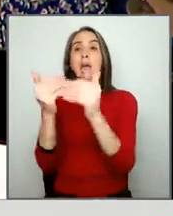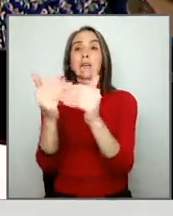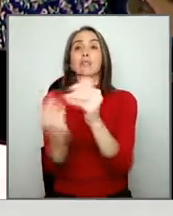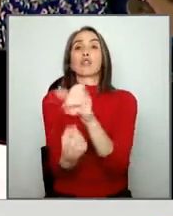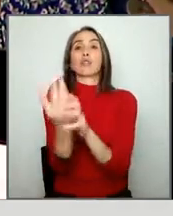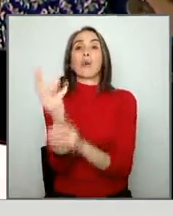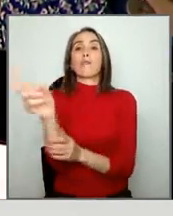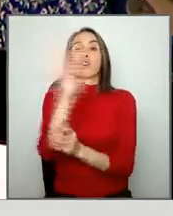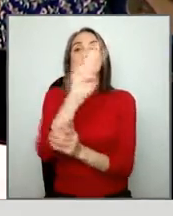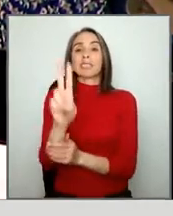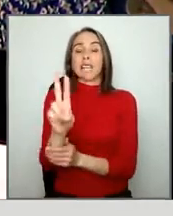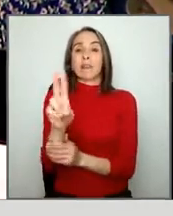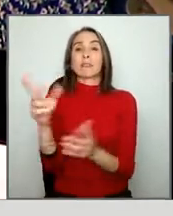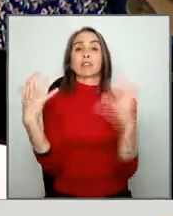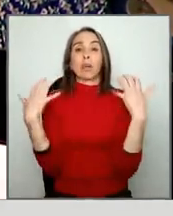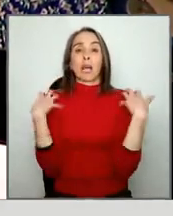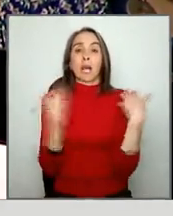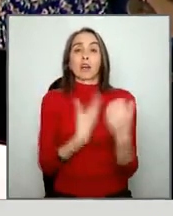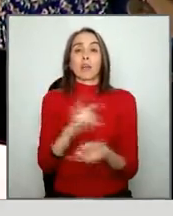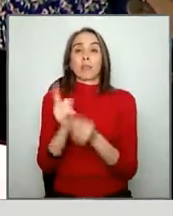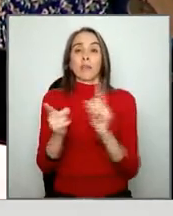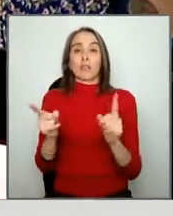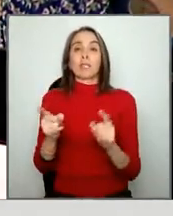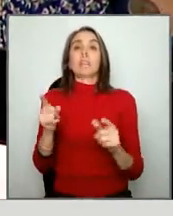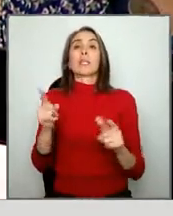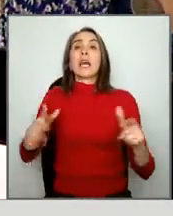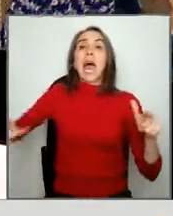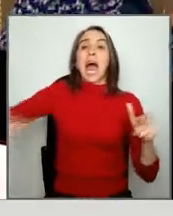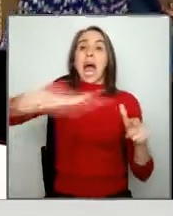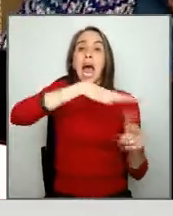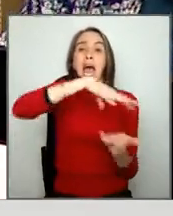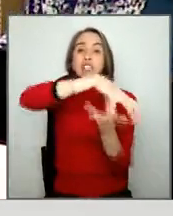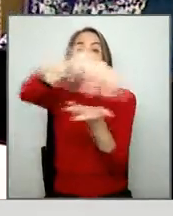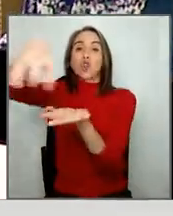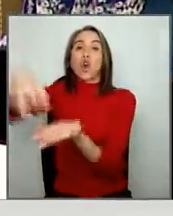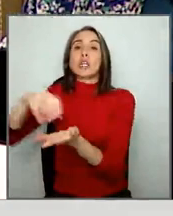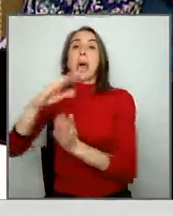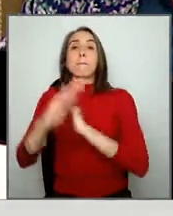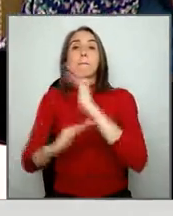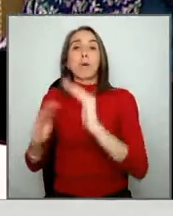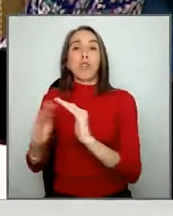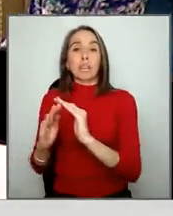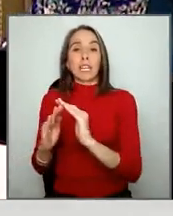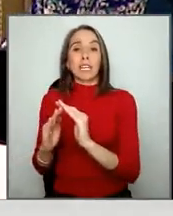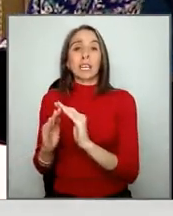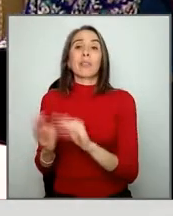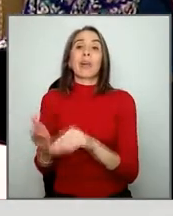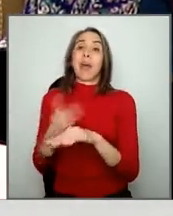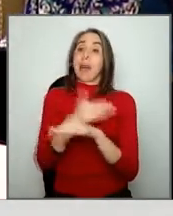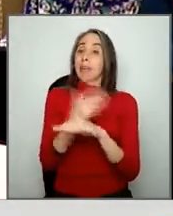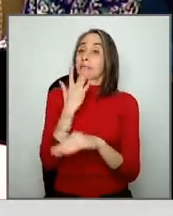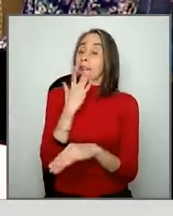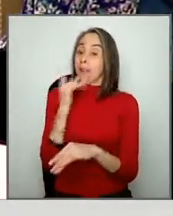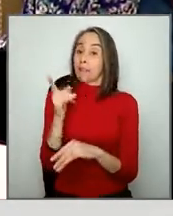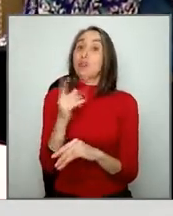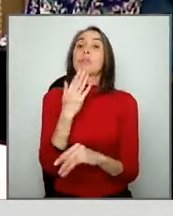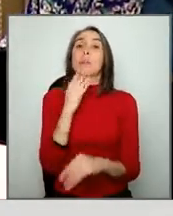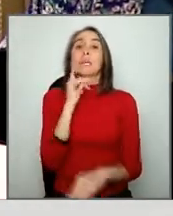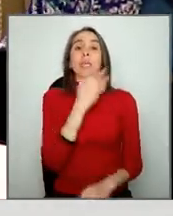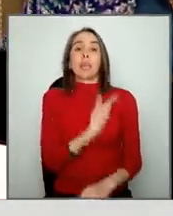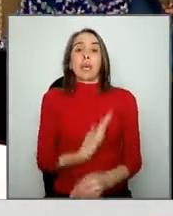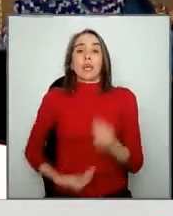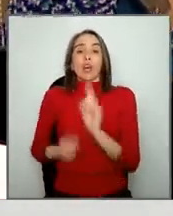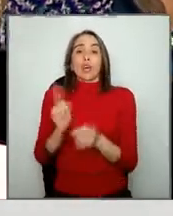se haga cargo de la gobernanza de las áreas protegidas creo que también debemos avanzar en la gobernanza de los recursos hídricos en